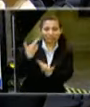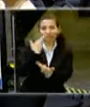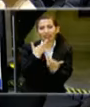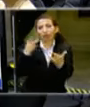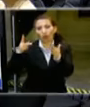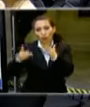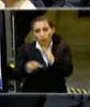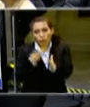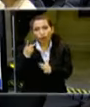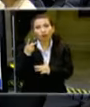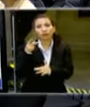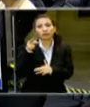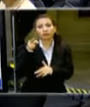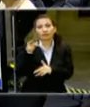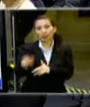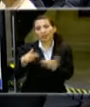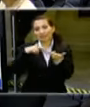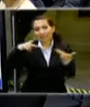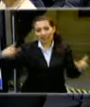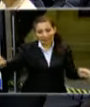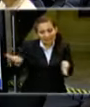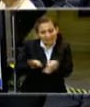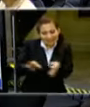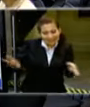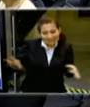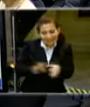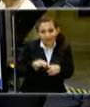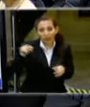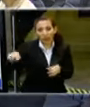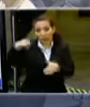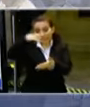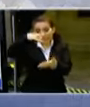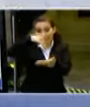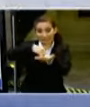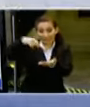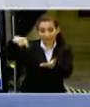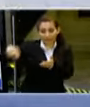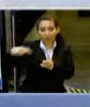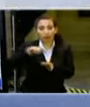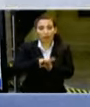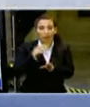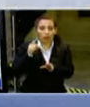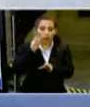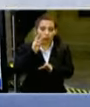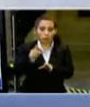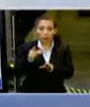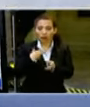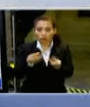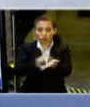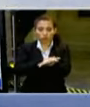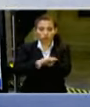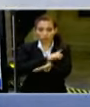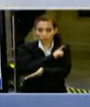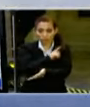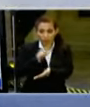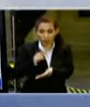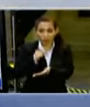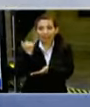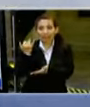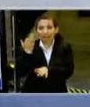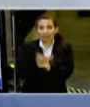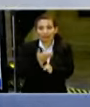una relación cercana con la isla, se le condonó la deuda y me parece, digamos, que